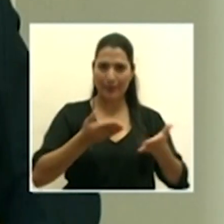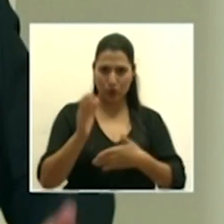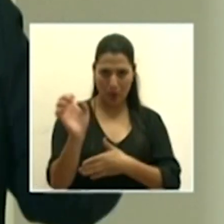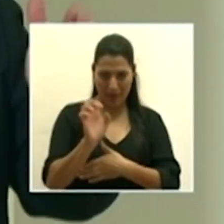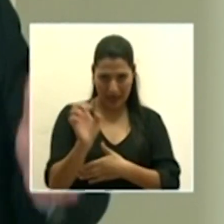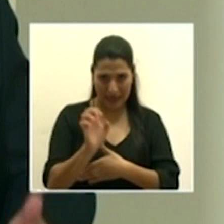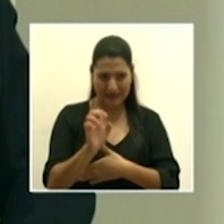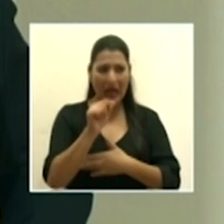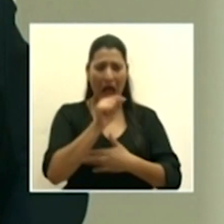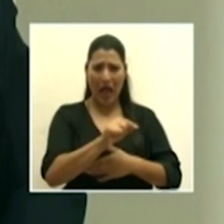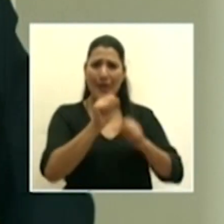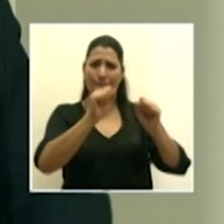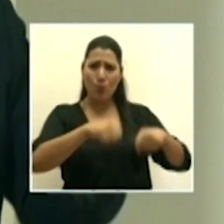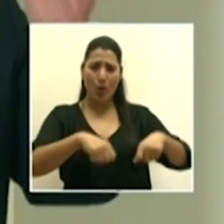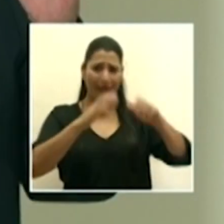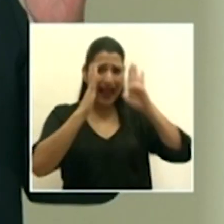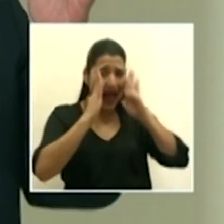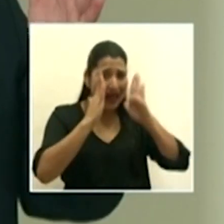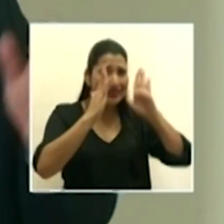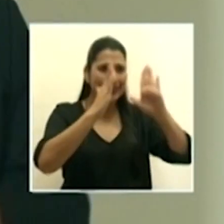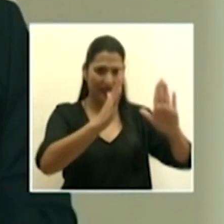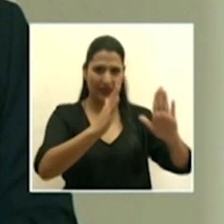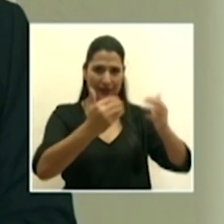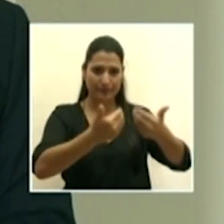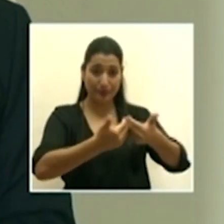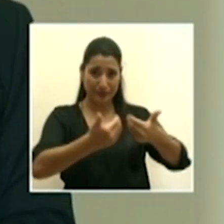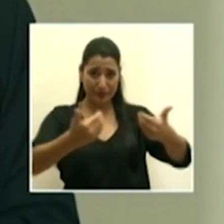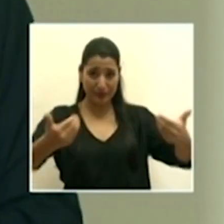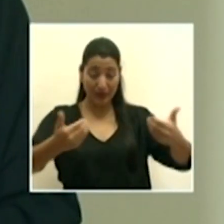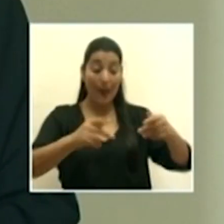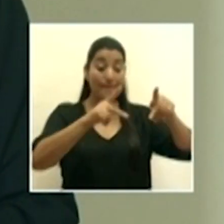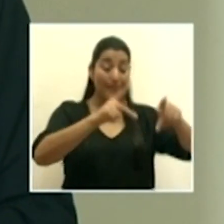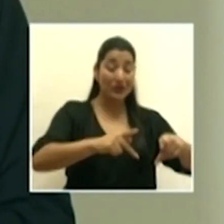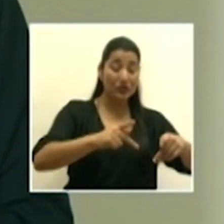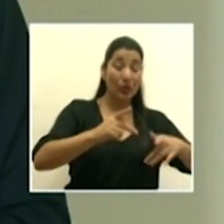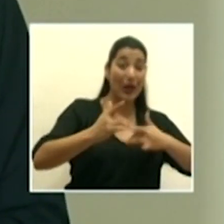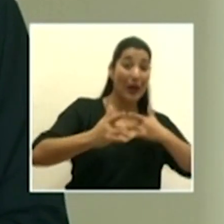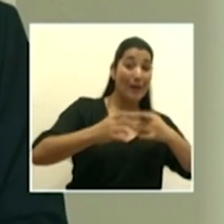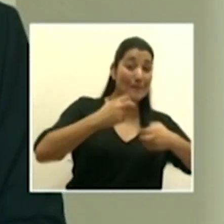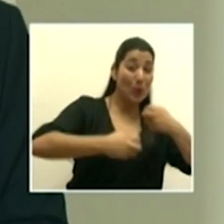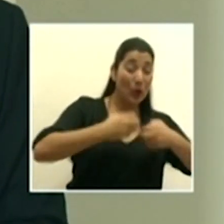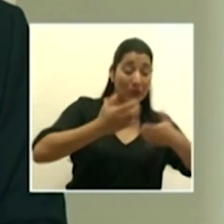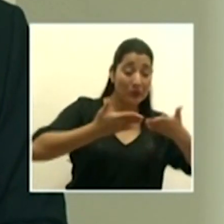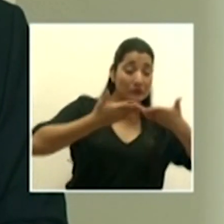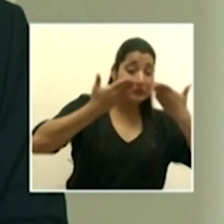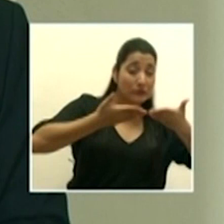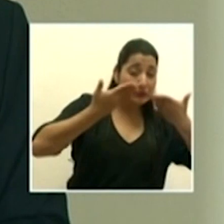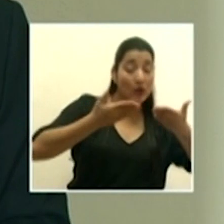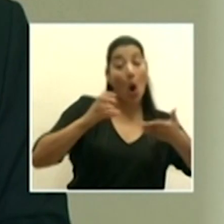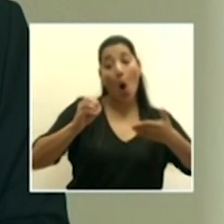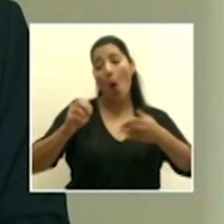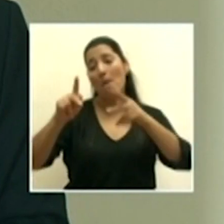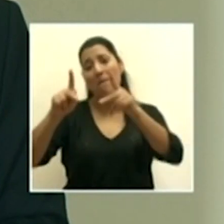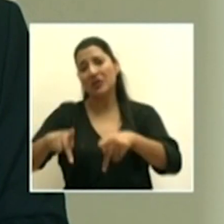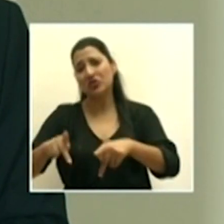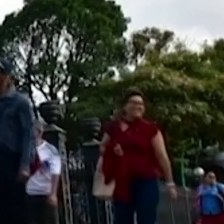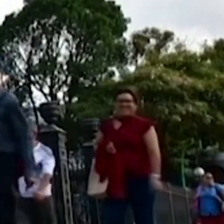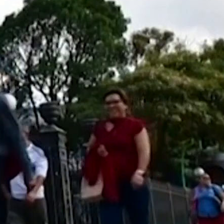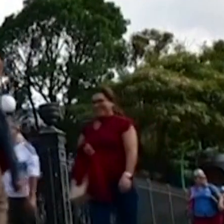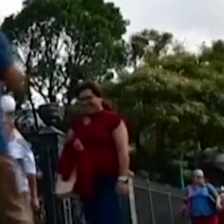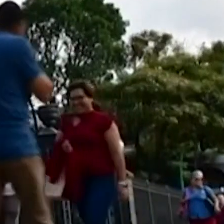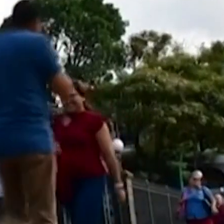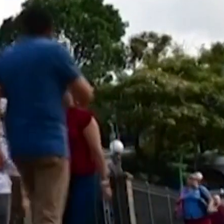Hay atenciones diferenciadas para personas que vienen con patología respiratoria o pacientes que vienen por patologías urgentes